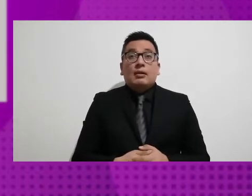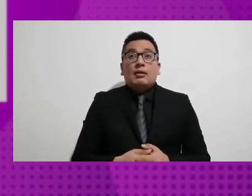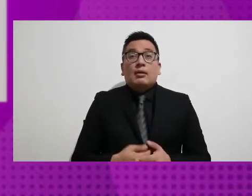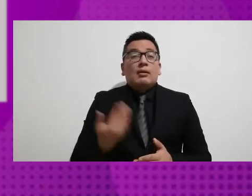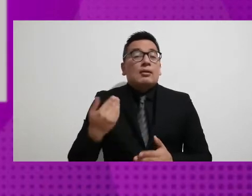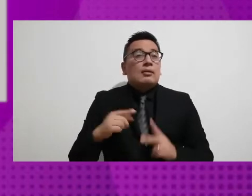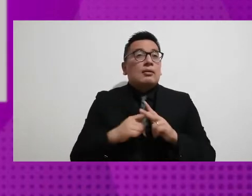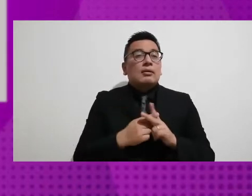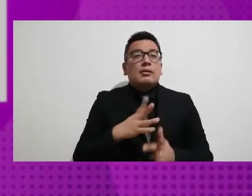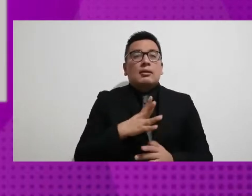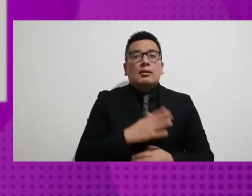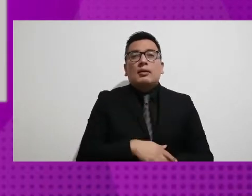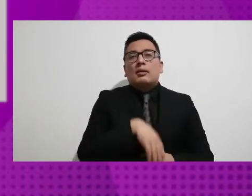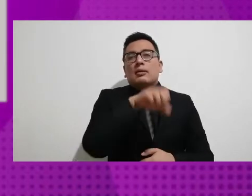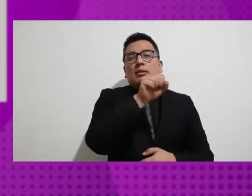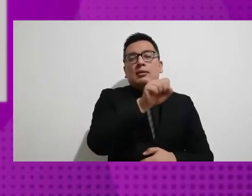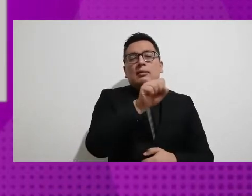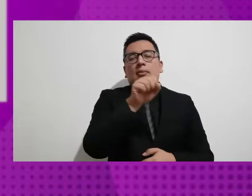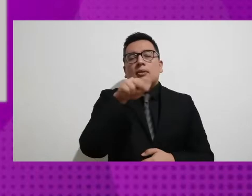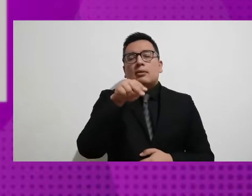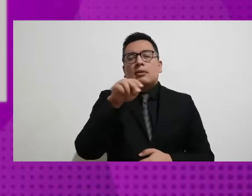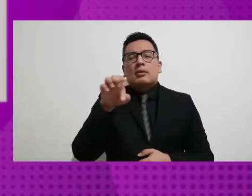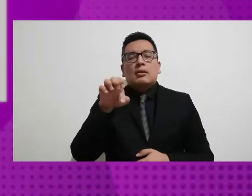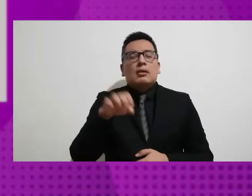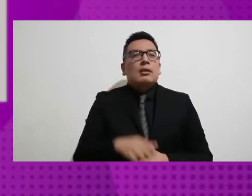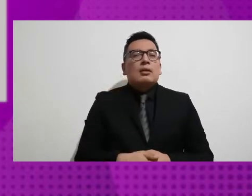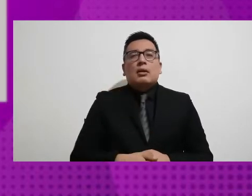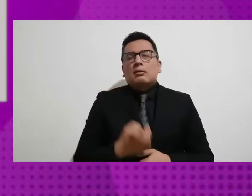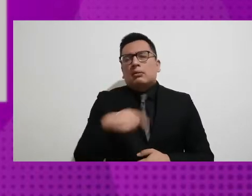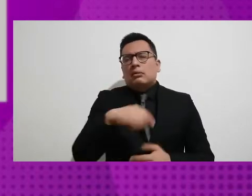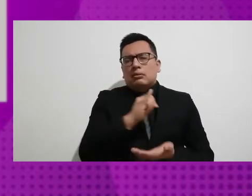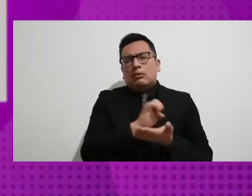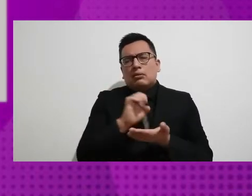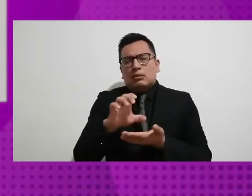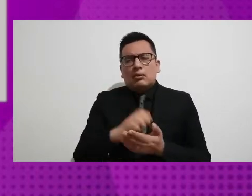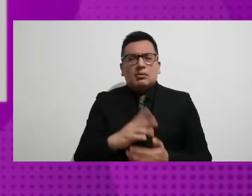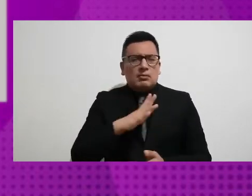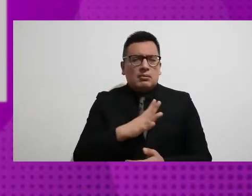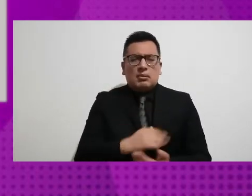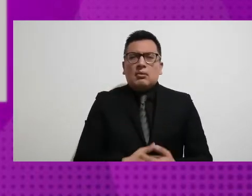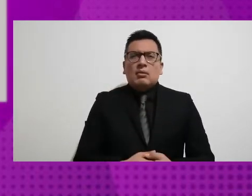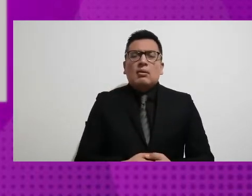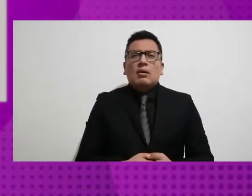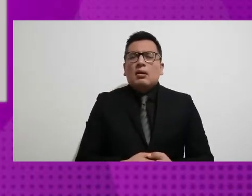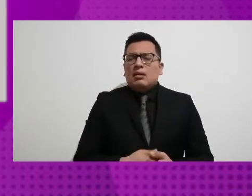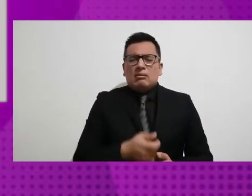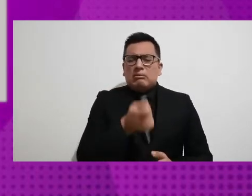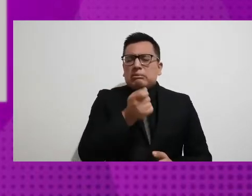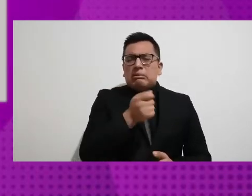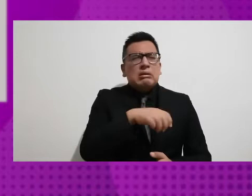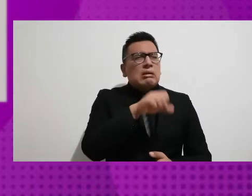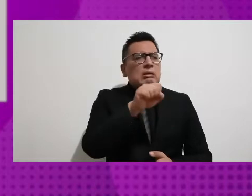el Sistema Nacional de Elecciones, al que por supuesto el Instituto Electoral de Coahuila pues es parte. ¿Cómo